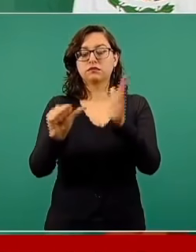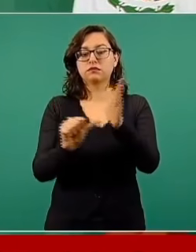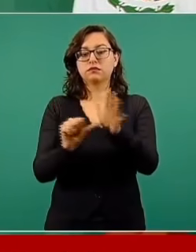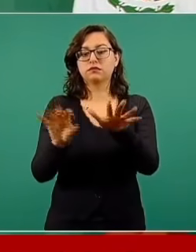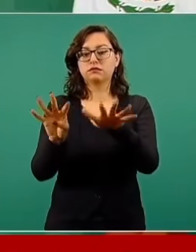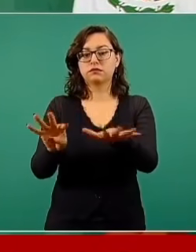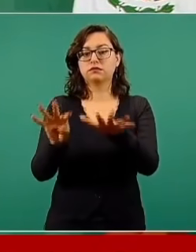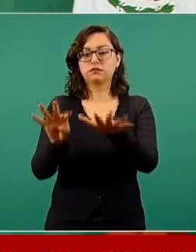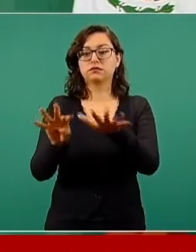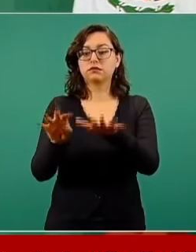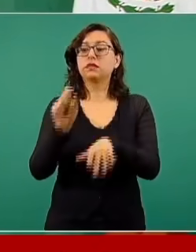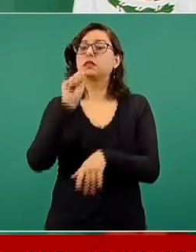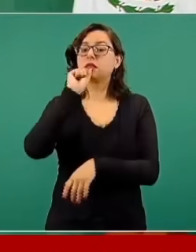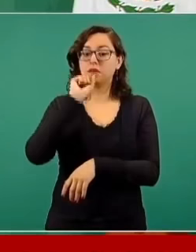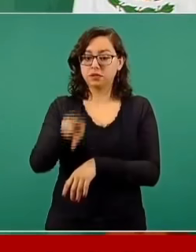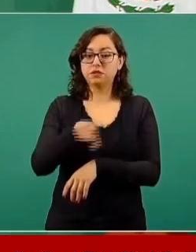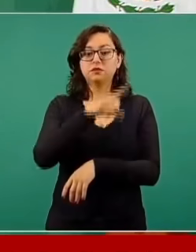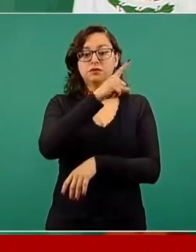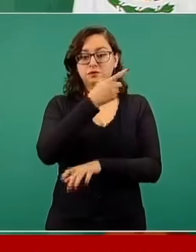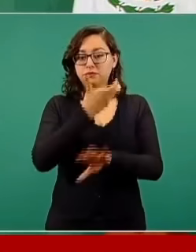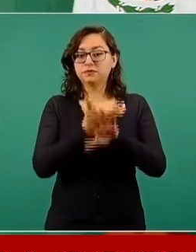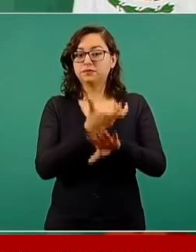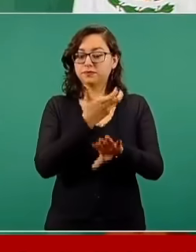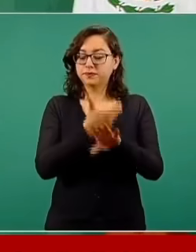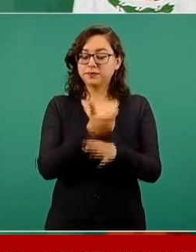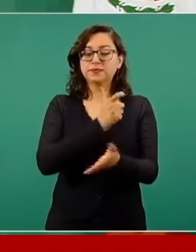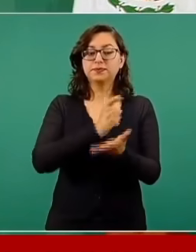19, también recibe financiamiento